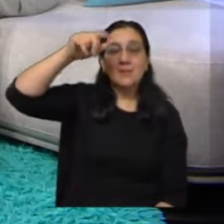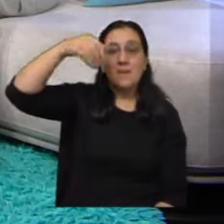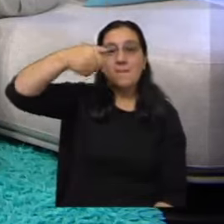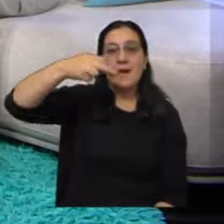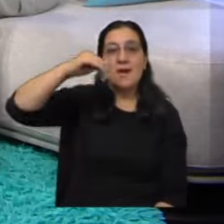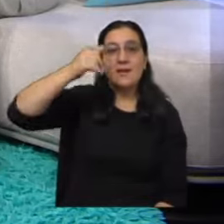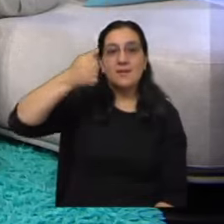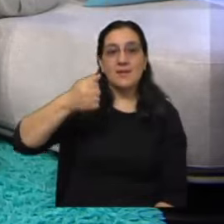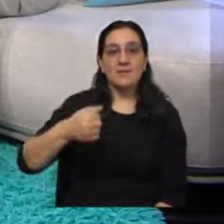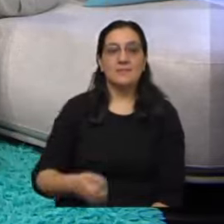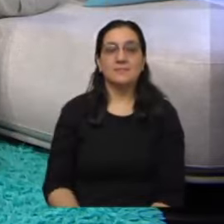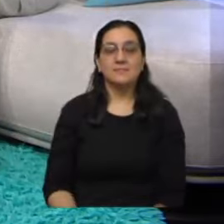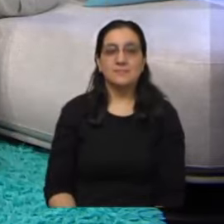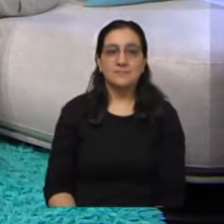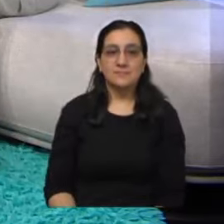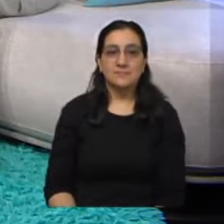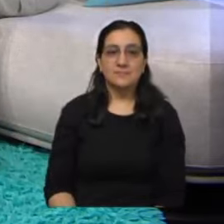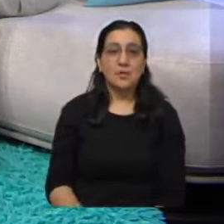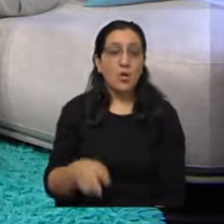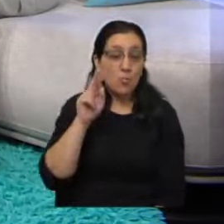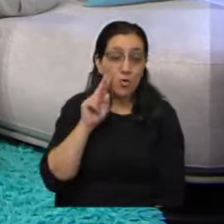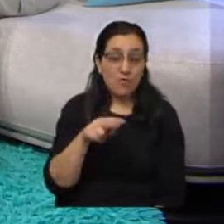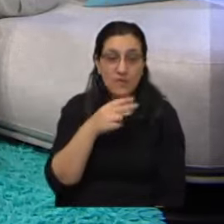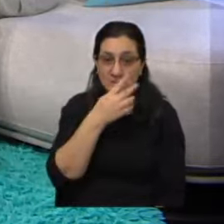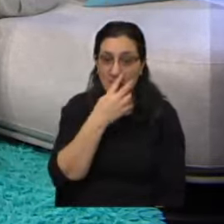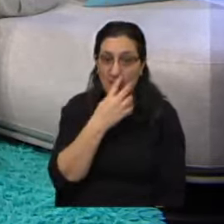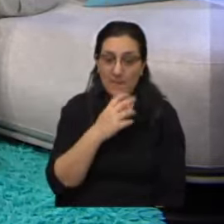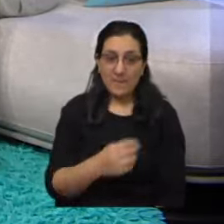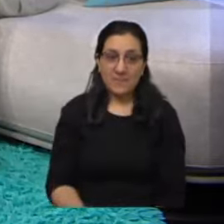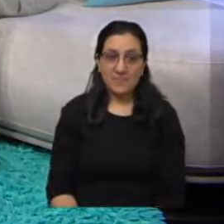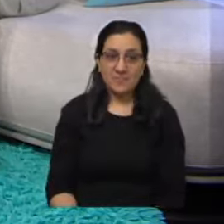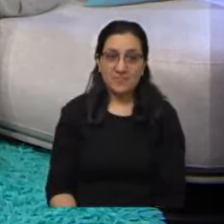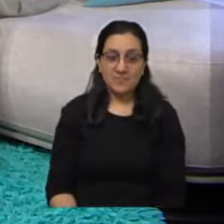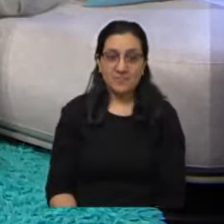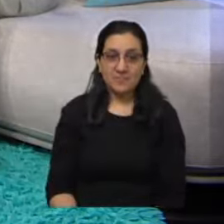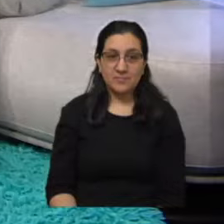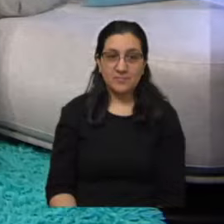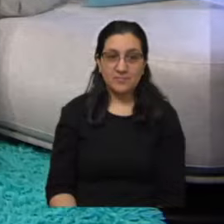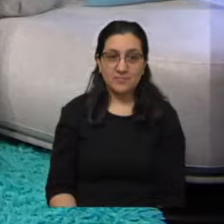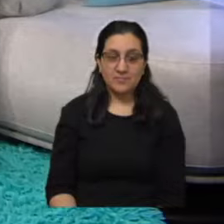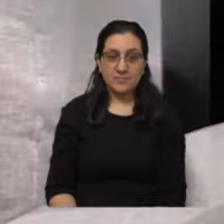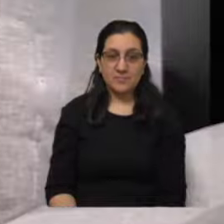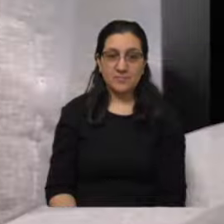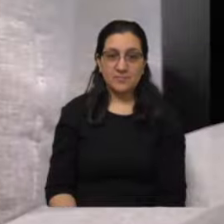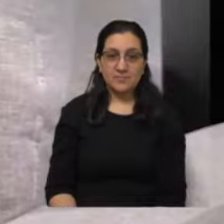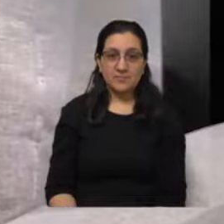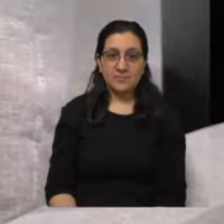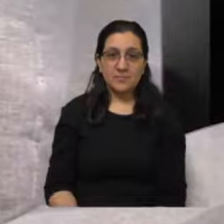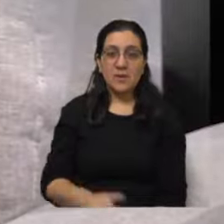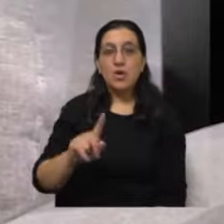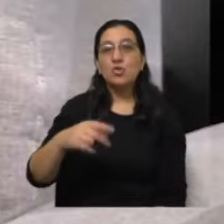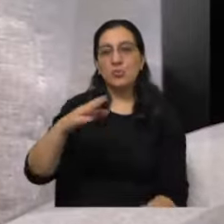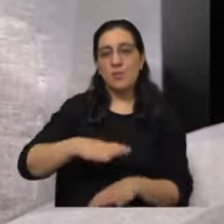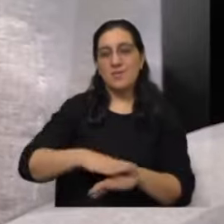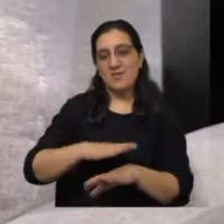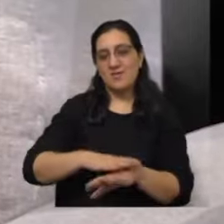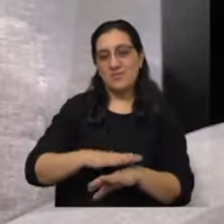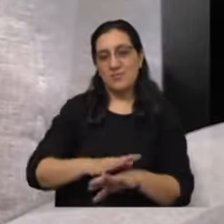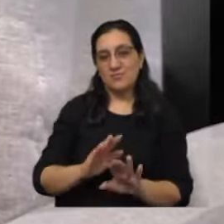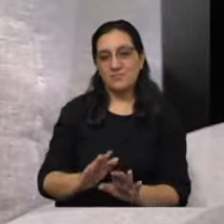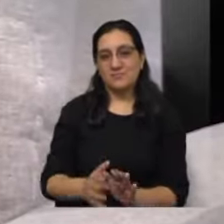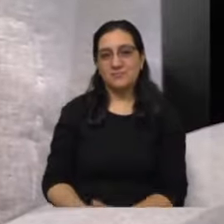de María no lo tenemos. ¿Cómo lo ves vos, María? Estoy exigiendo demasiado. ¿Lo porque ves? En un momento teníamos todos una los ahí. Planos. Para otro momento, para otro momento. Otro Mancho,